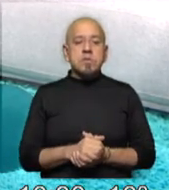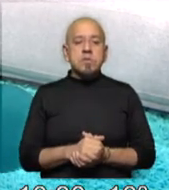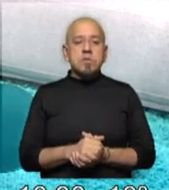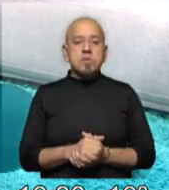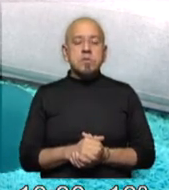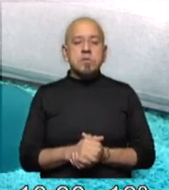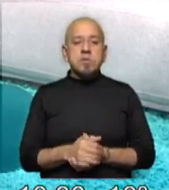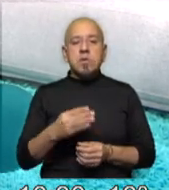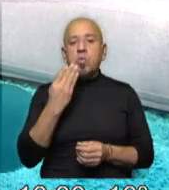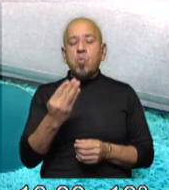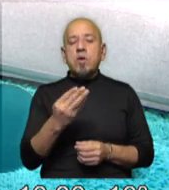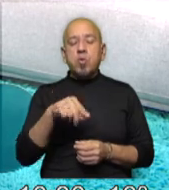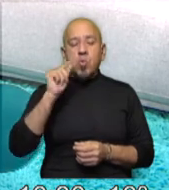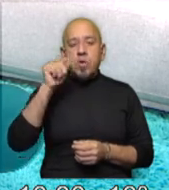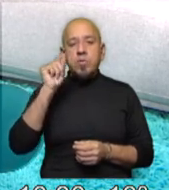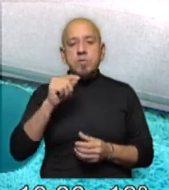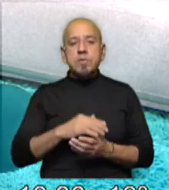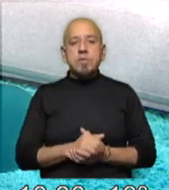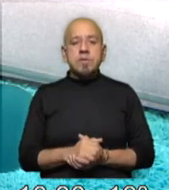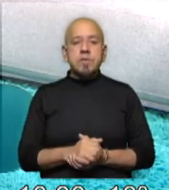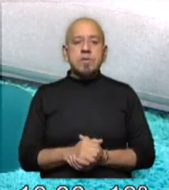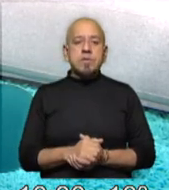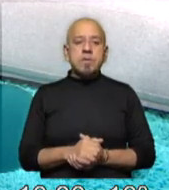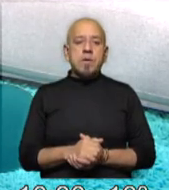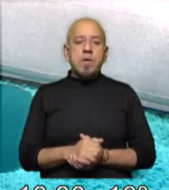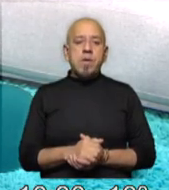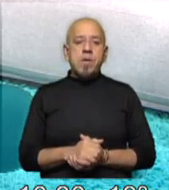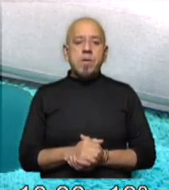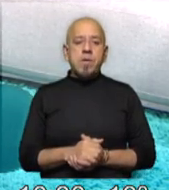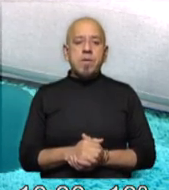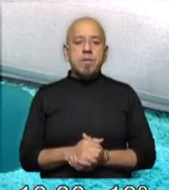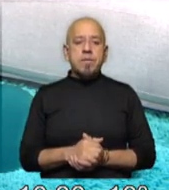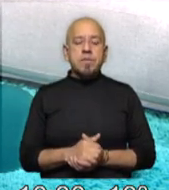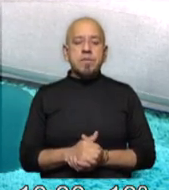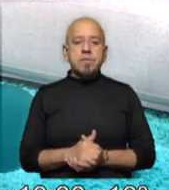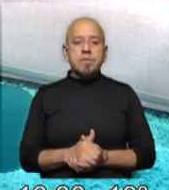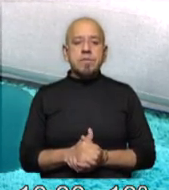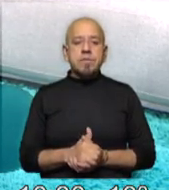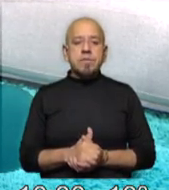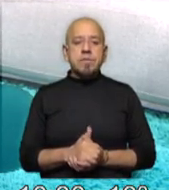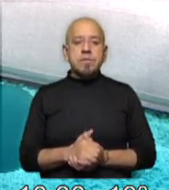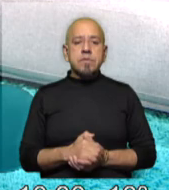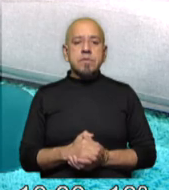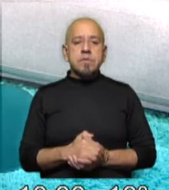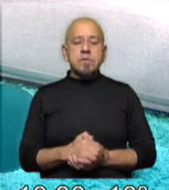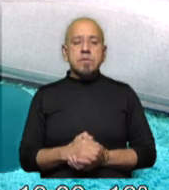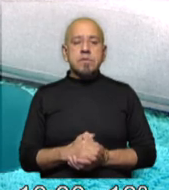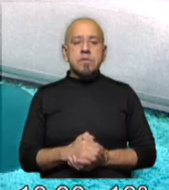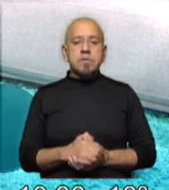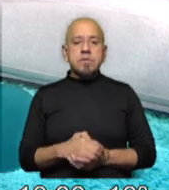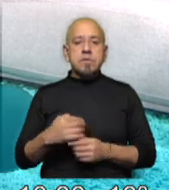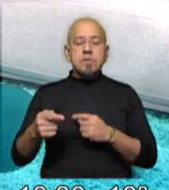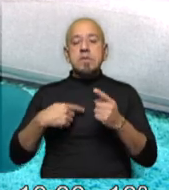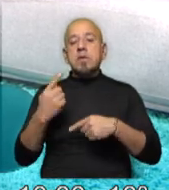también, tranquilamente. Bueno, vamos a territorio local. No todos los días hablamos de una serie